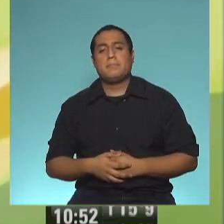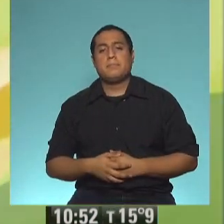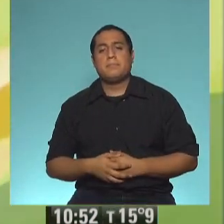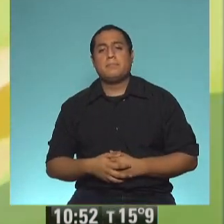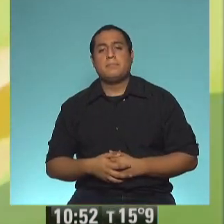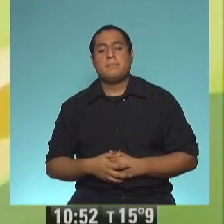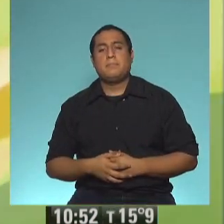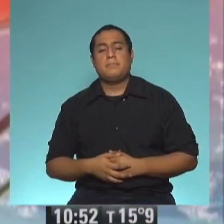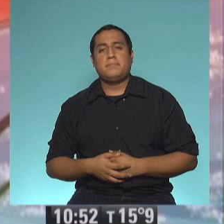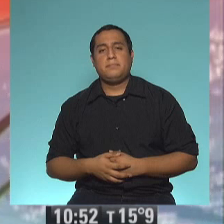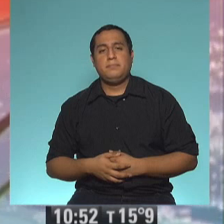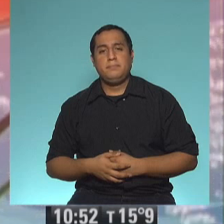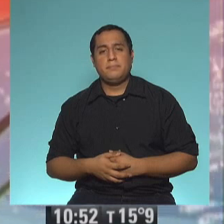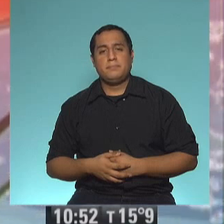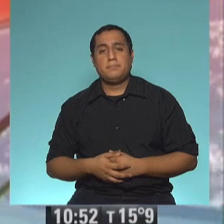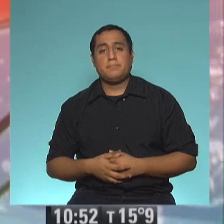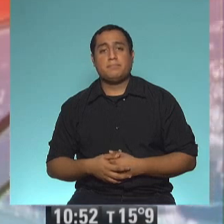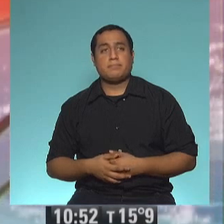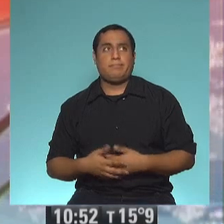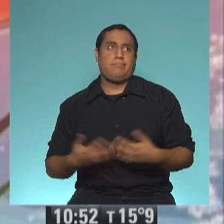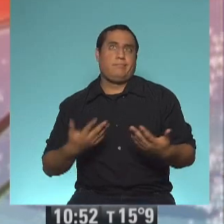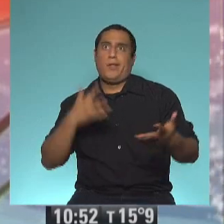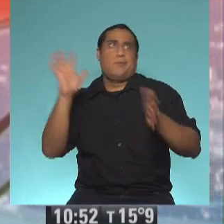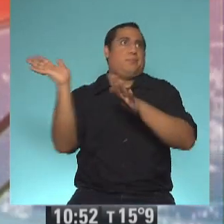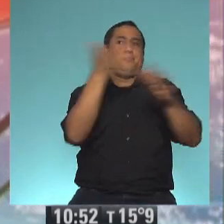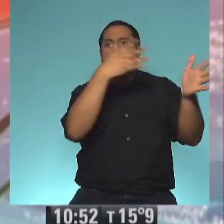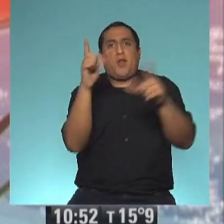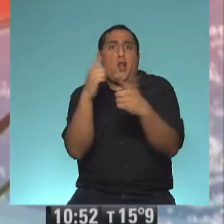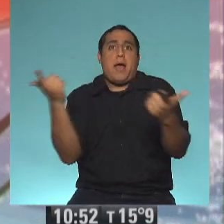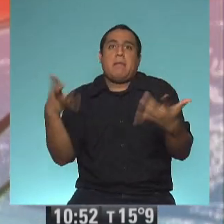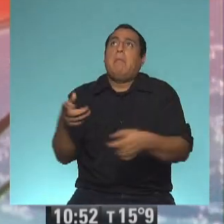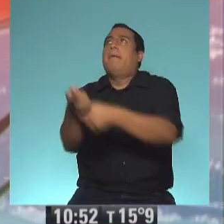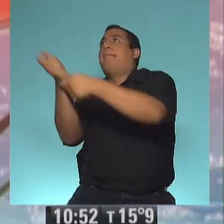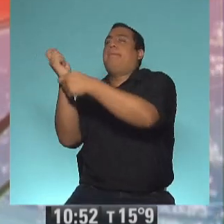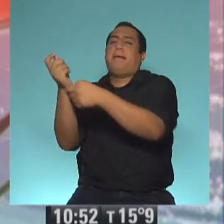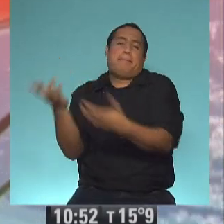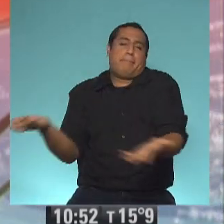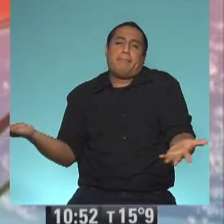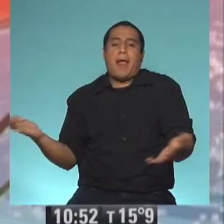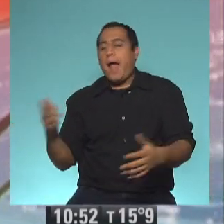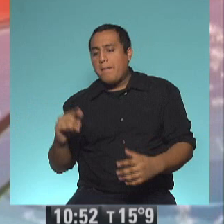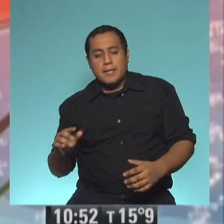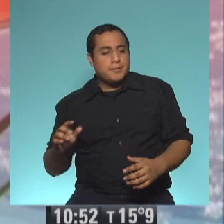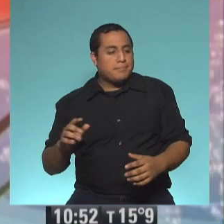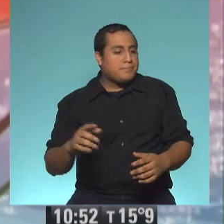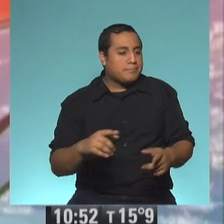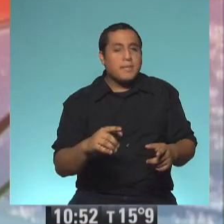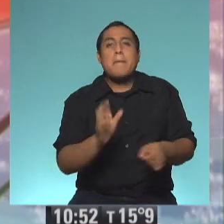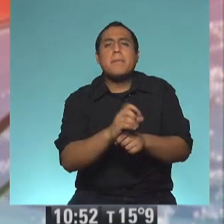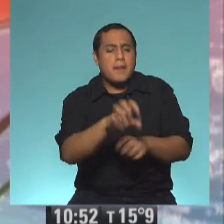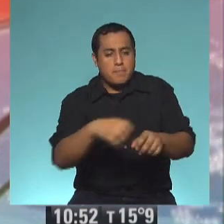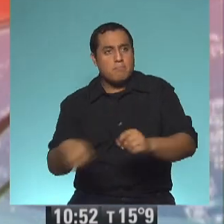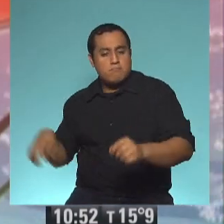sus como no tiene ningún sentido probar el barrilete se pusieron a buscar piedra para hacer sapito